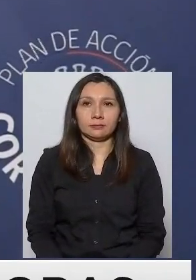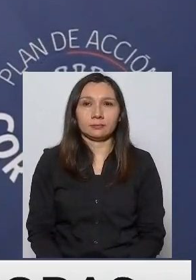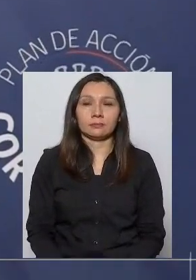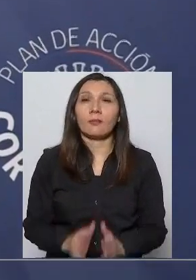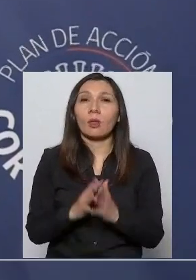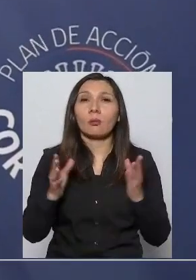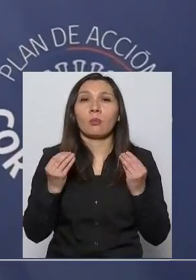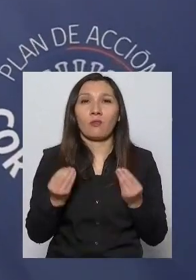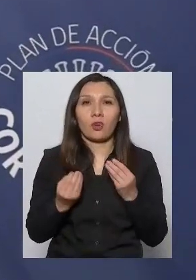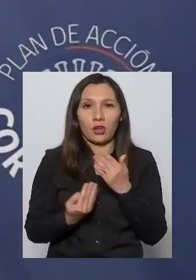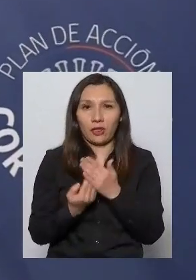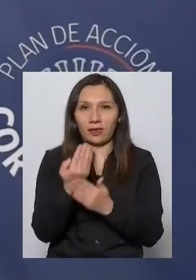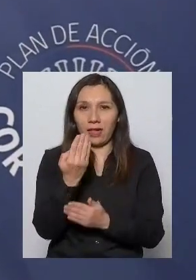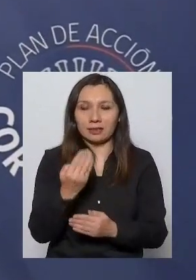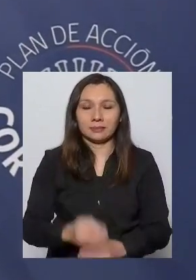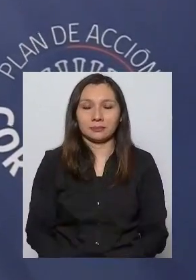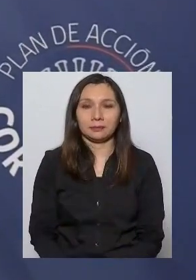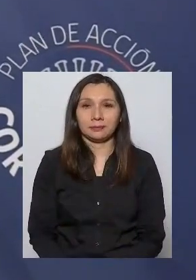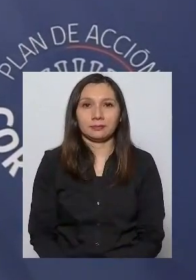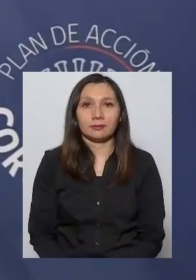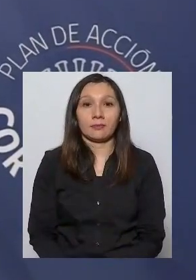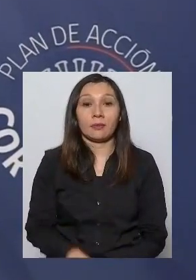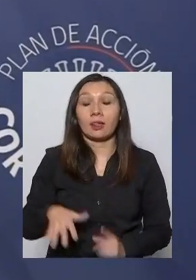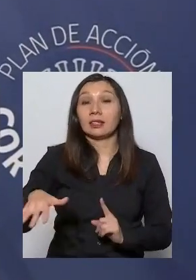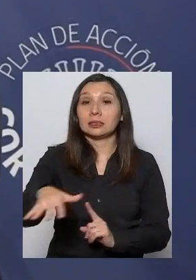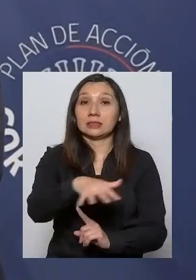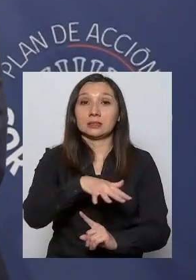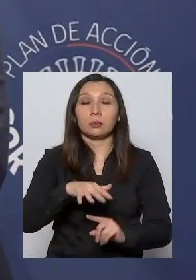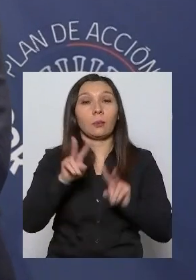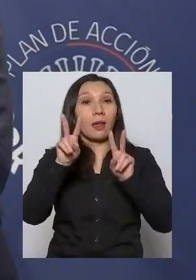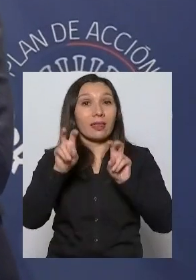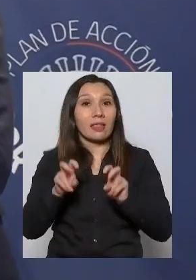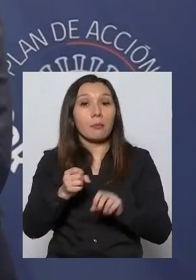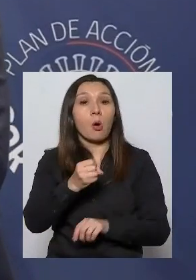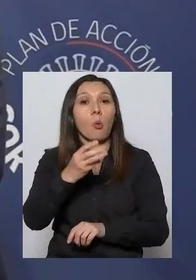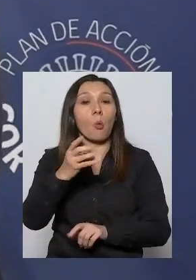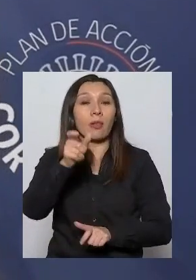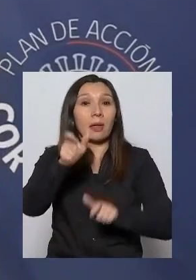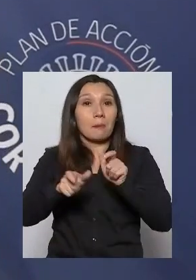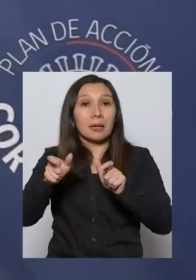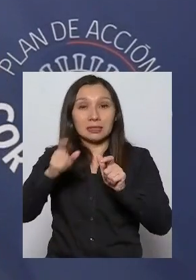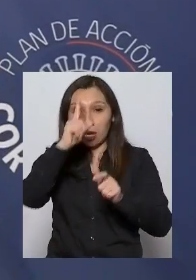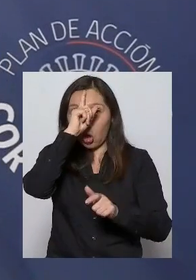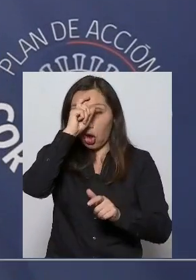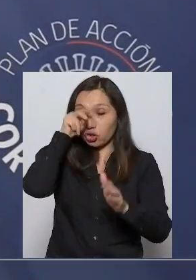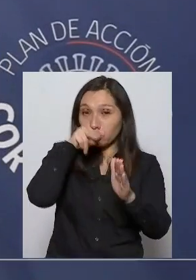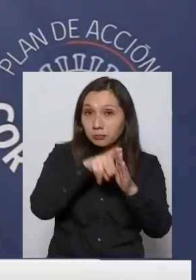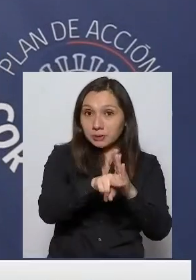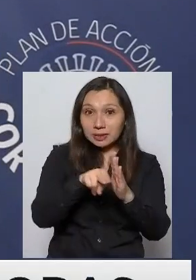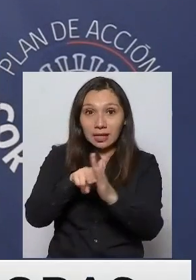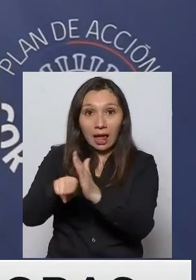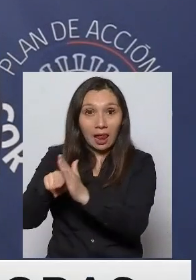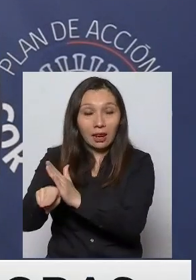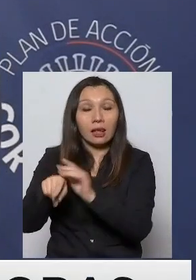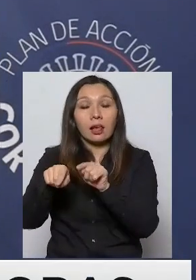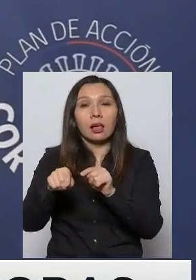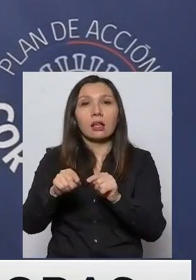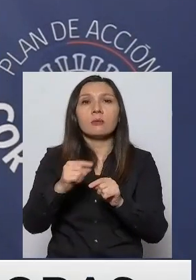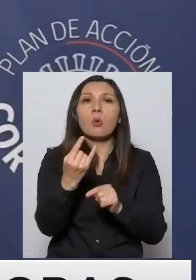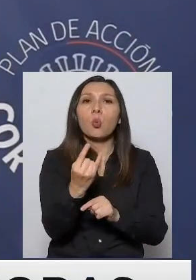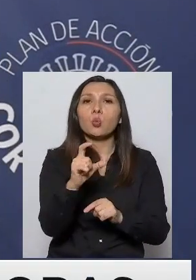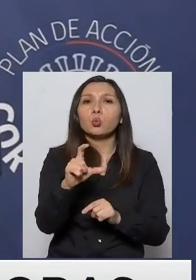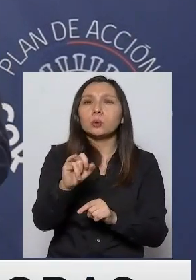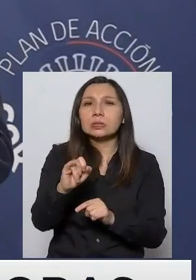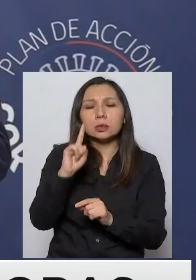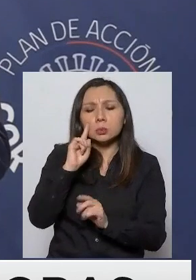muy buenos días en la situación en cuanto a la cantidad de pacientes hospitalizados en unidades de